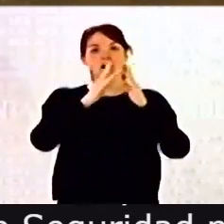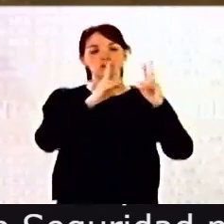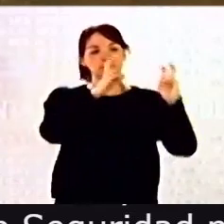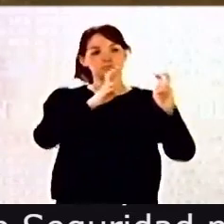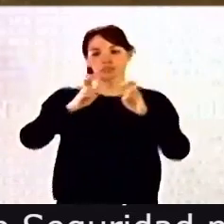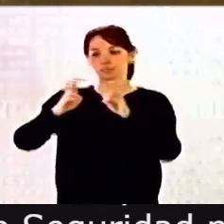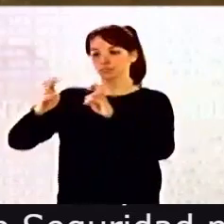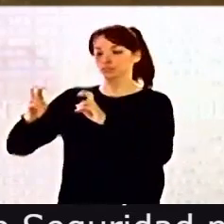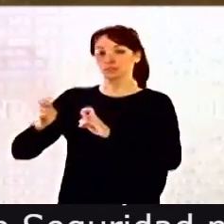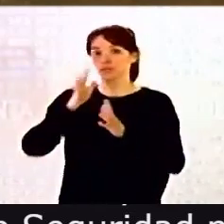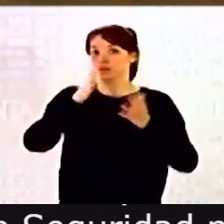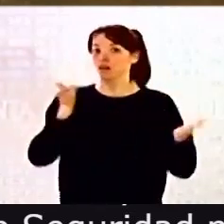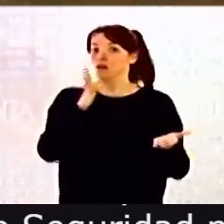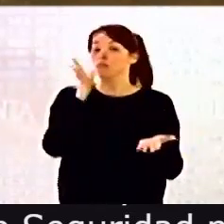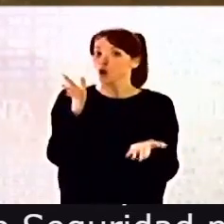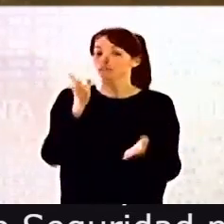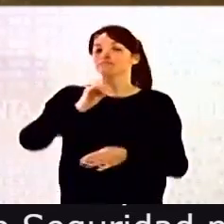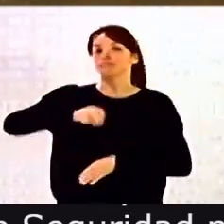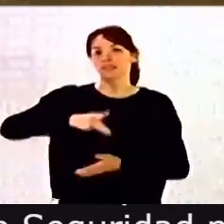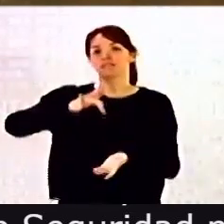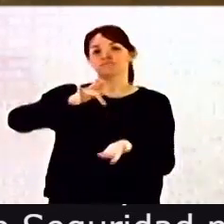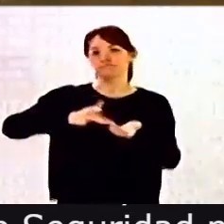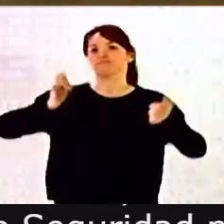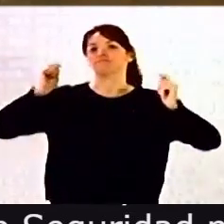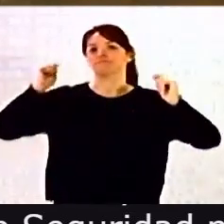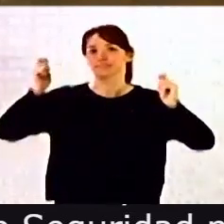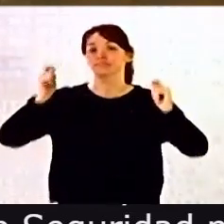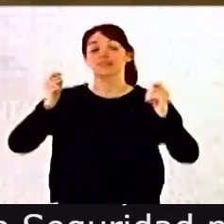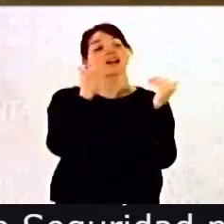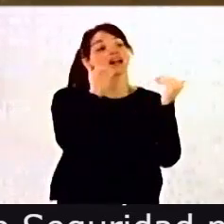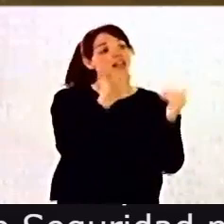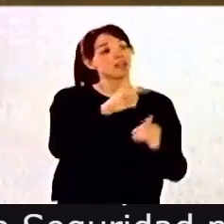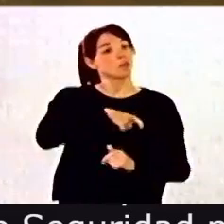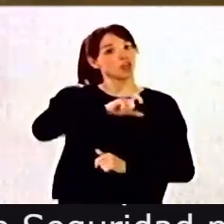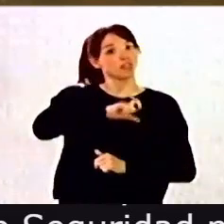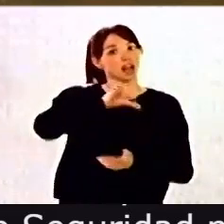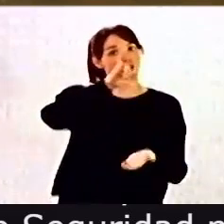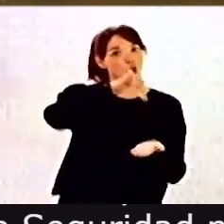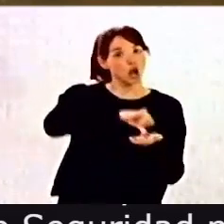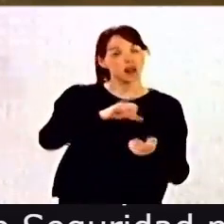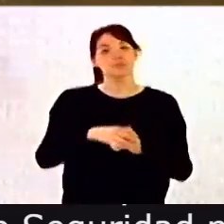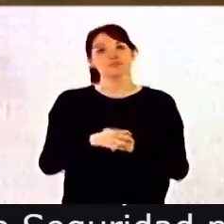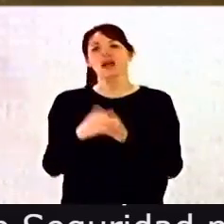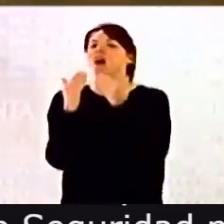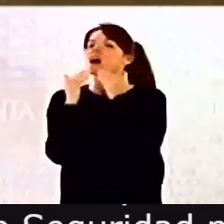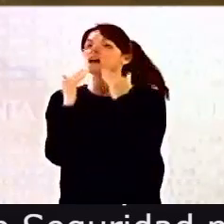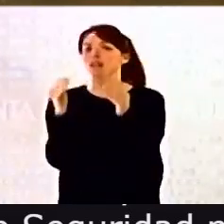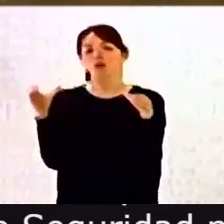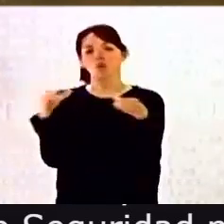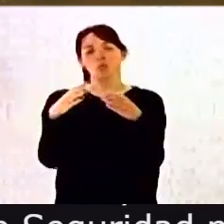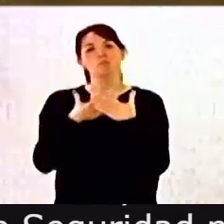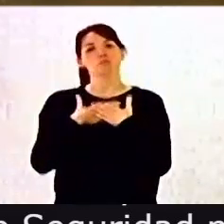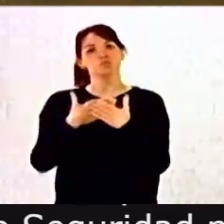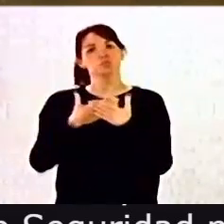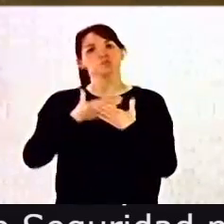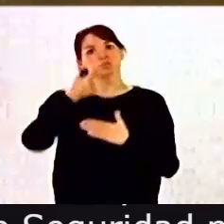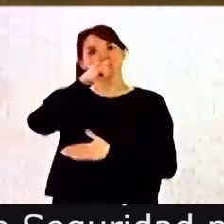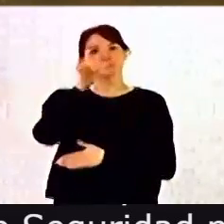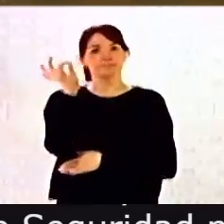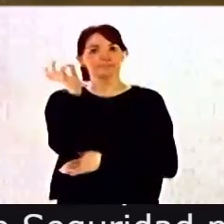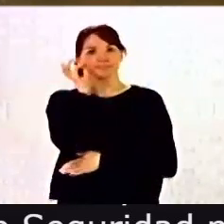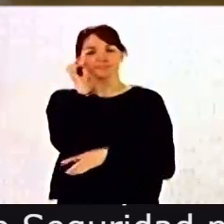al estado de alarma. Gracias a las policías locales, gracias a los voluntarios y a las voluntarias de las